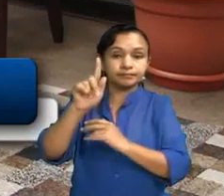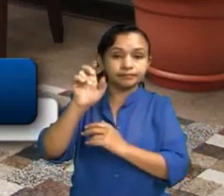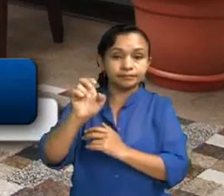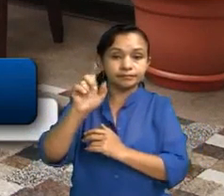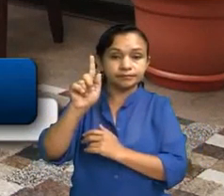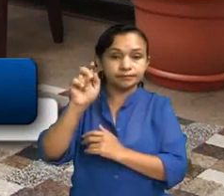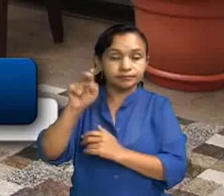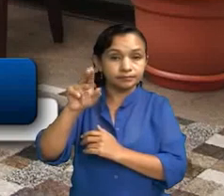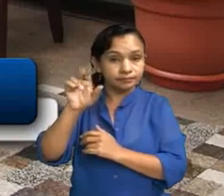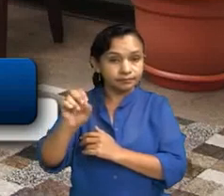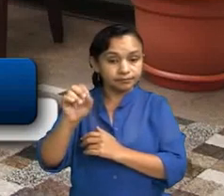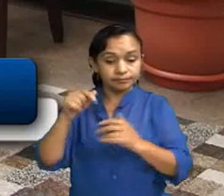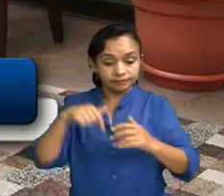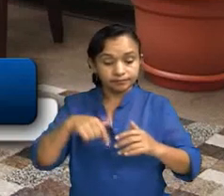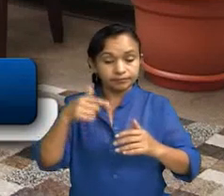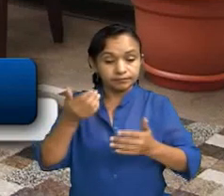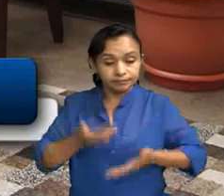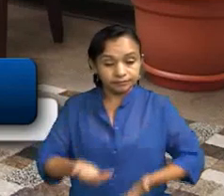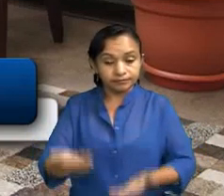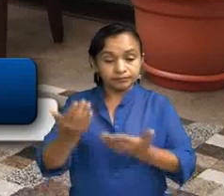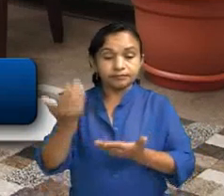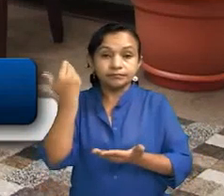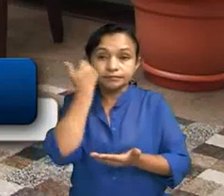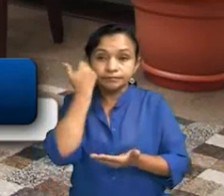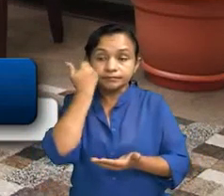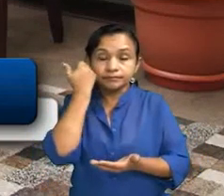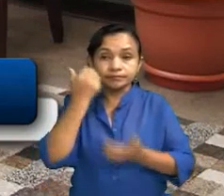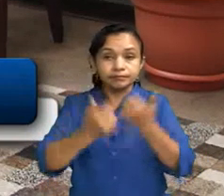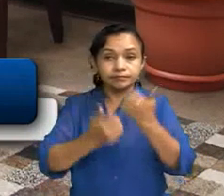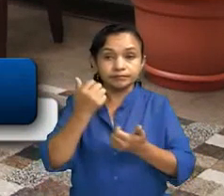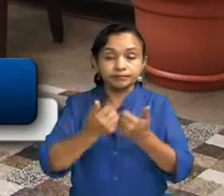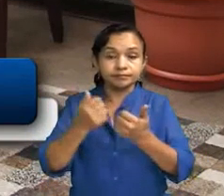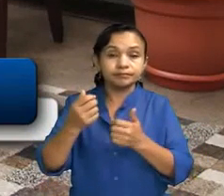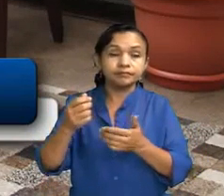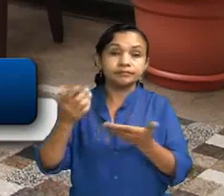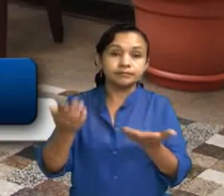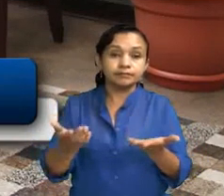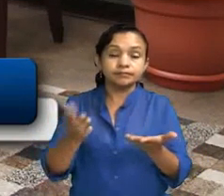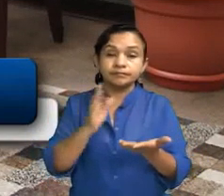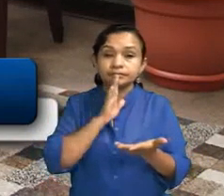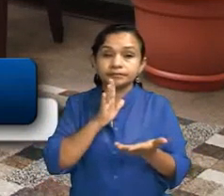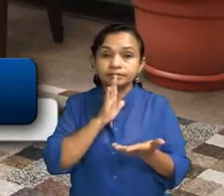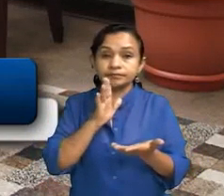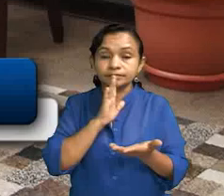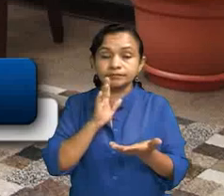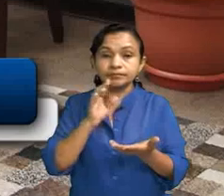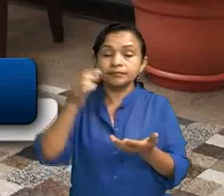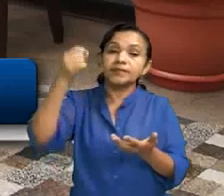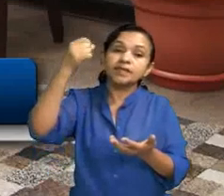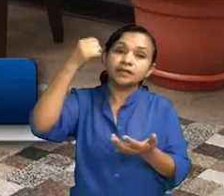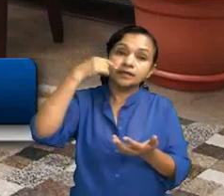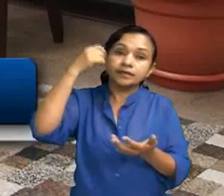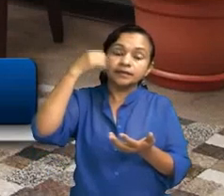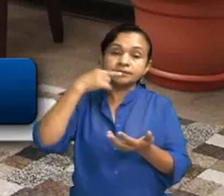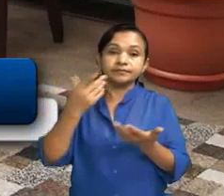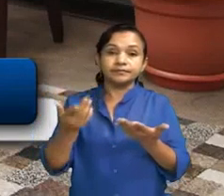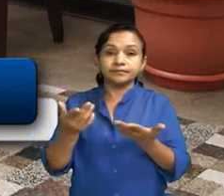niño no le dé ningún tipo de enfermedad que le pueda prevenir la vacuna. Correcto, hablemos de esa dosis que ustedes